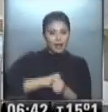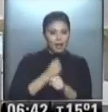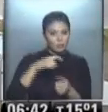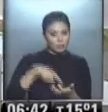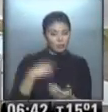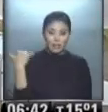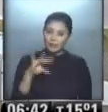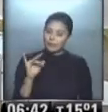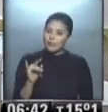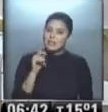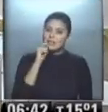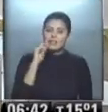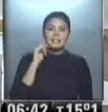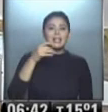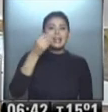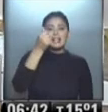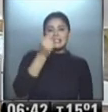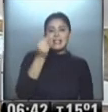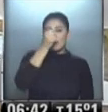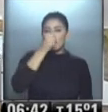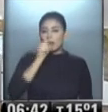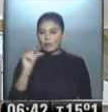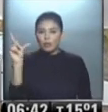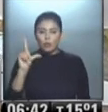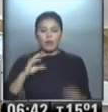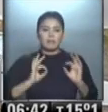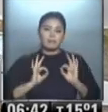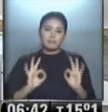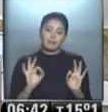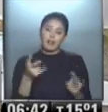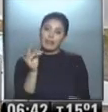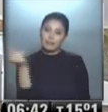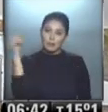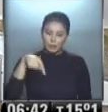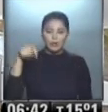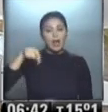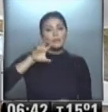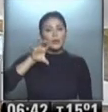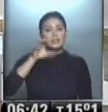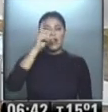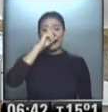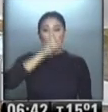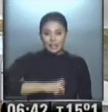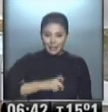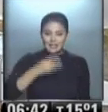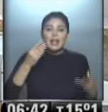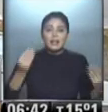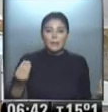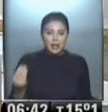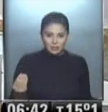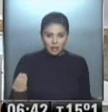¿Qué tema el de la vuelta después de un fin de semana, un mini fin de semana, unas mini vacaciones. Bueno, vamos a la provincia de Corrientes a ver qué es lo que